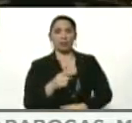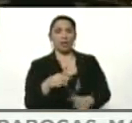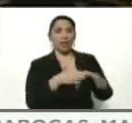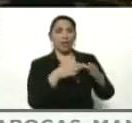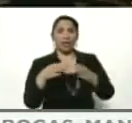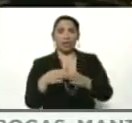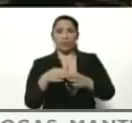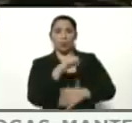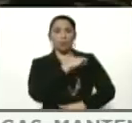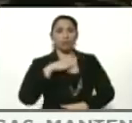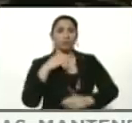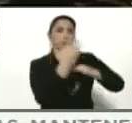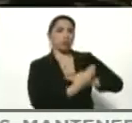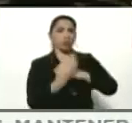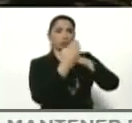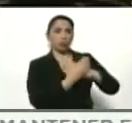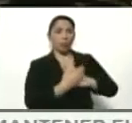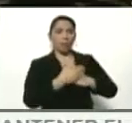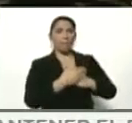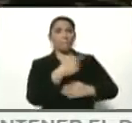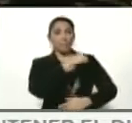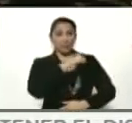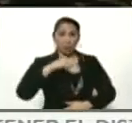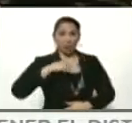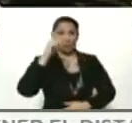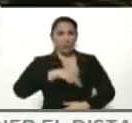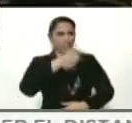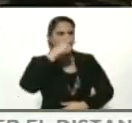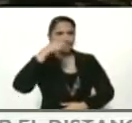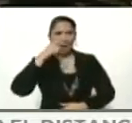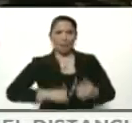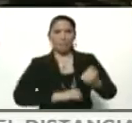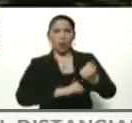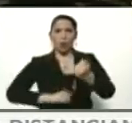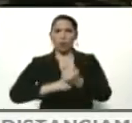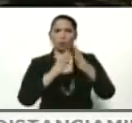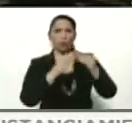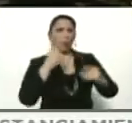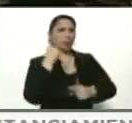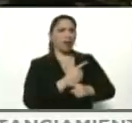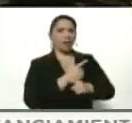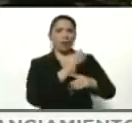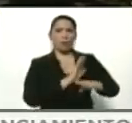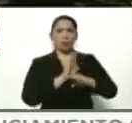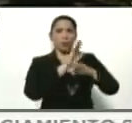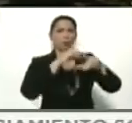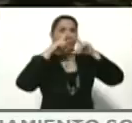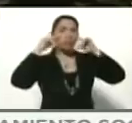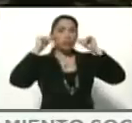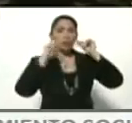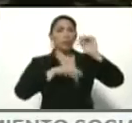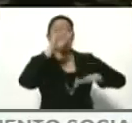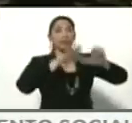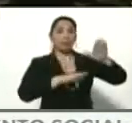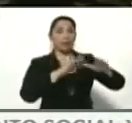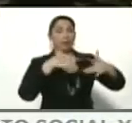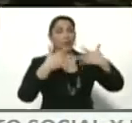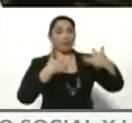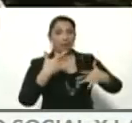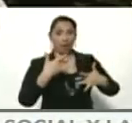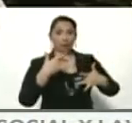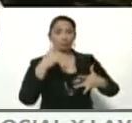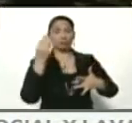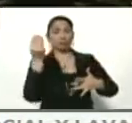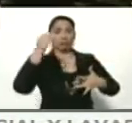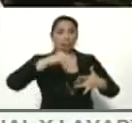protección personal. Personal de salud, personal de vigilancia, personal de apoyo, todos deben estar protegidos con mascarillas y dependiendo de la actividad, pues cada